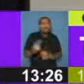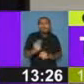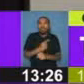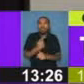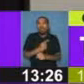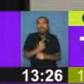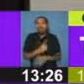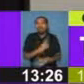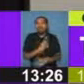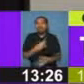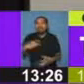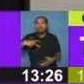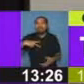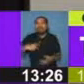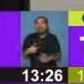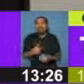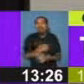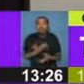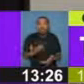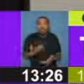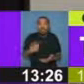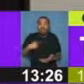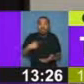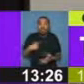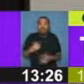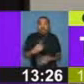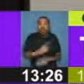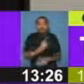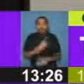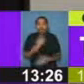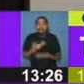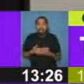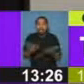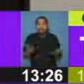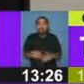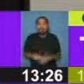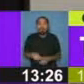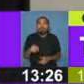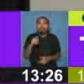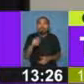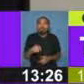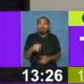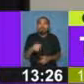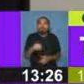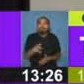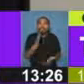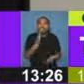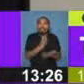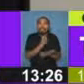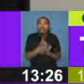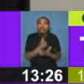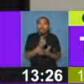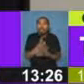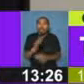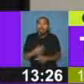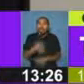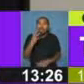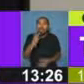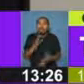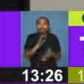pasa la educación pública garantiza la igualdad y la educación hace libres a las